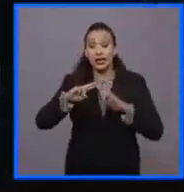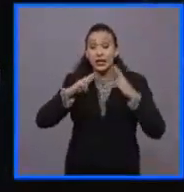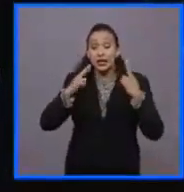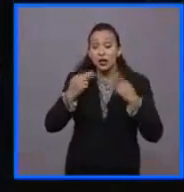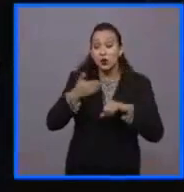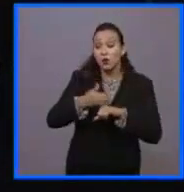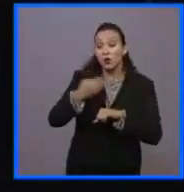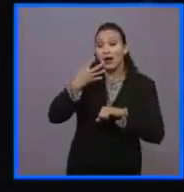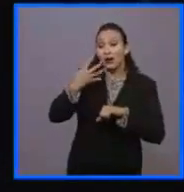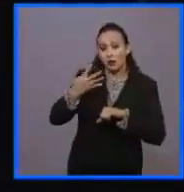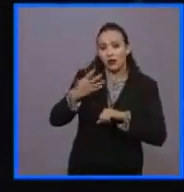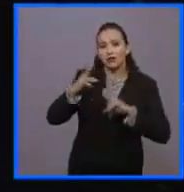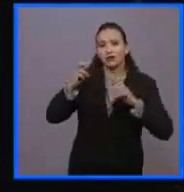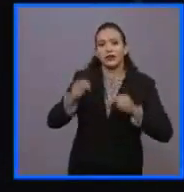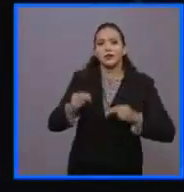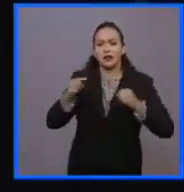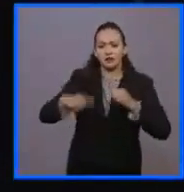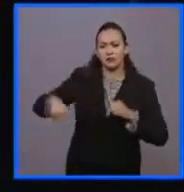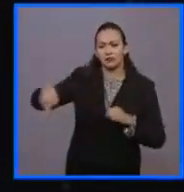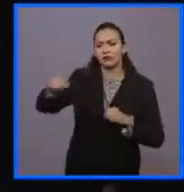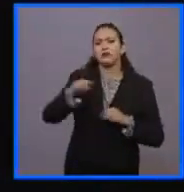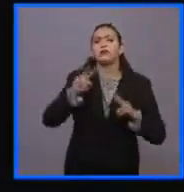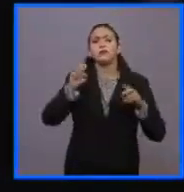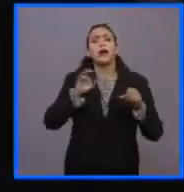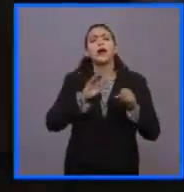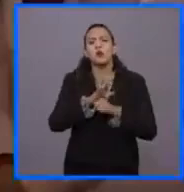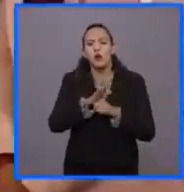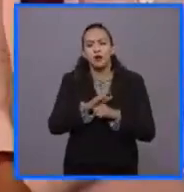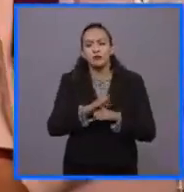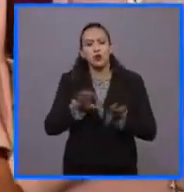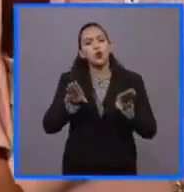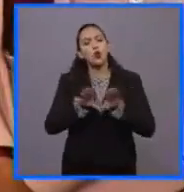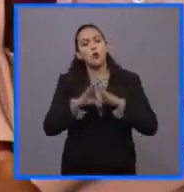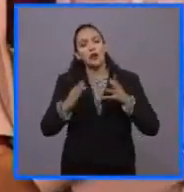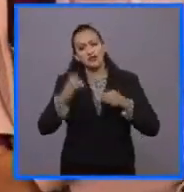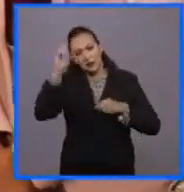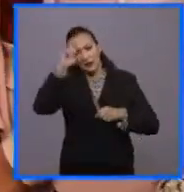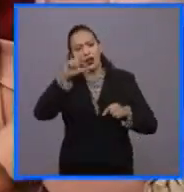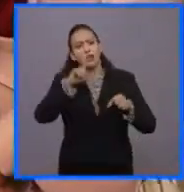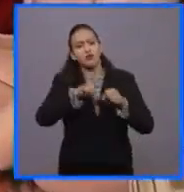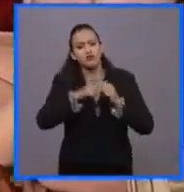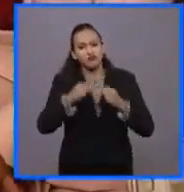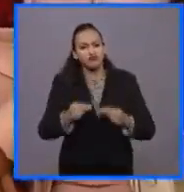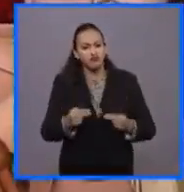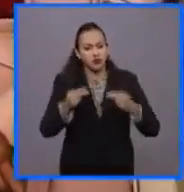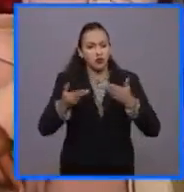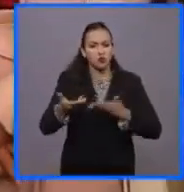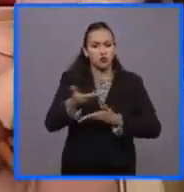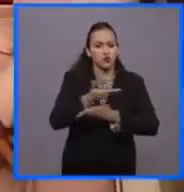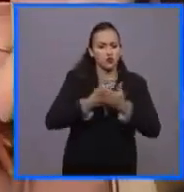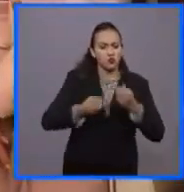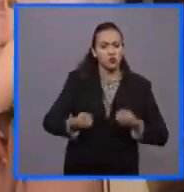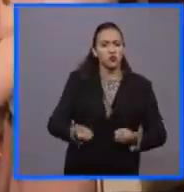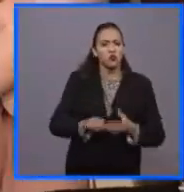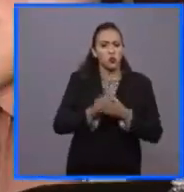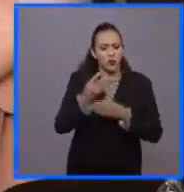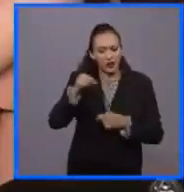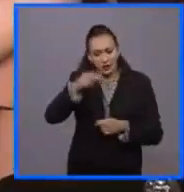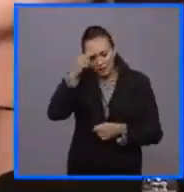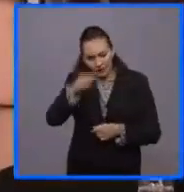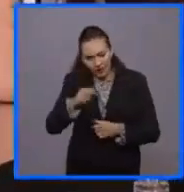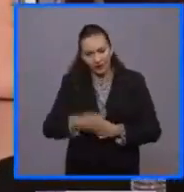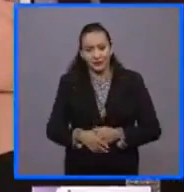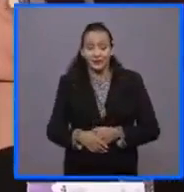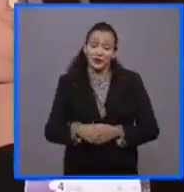en concursos mercantiles, denominada Hacia la construcción de una nueva cultura concursal en México. En la inauguración, el ministro de